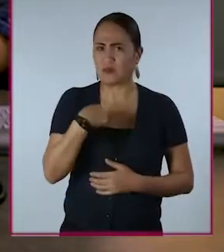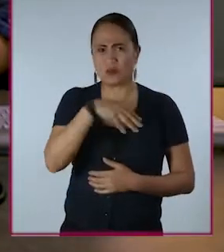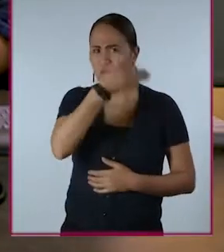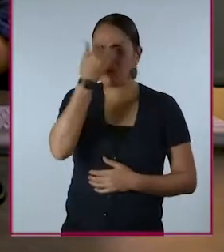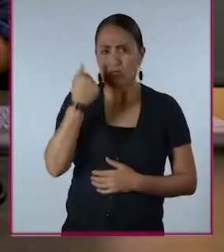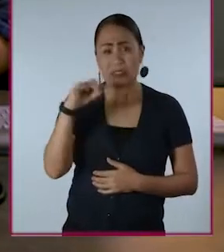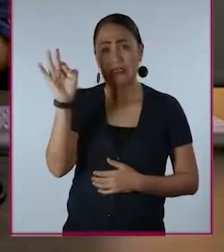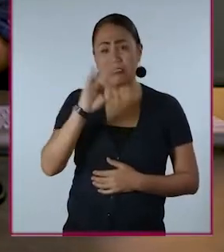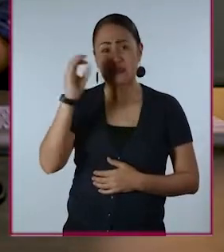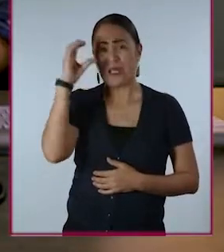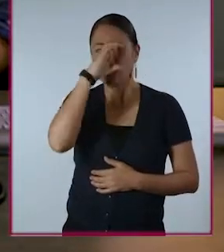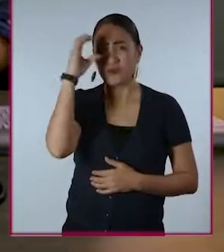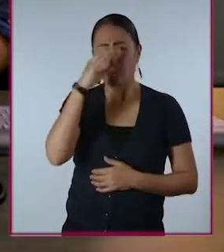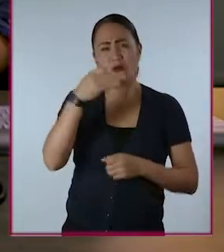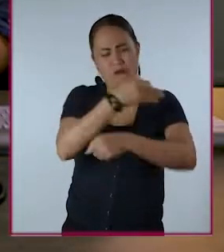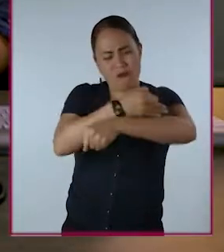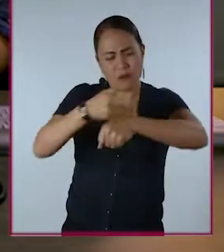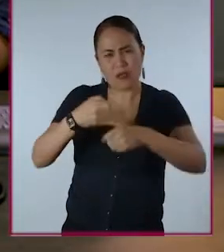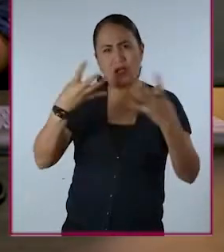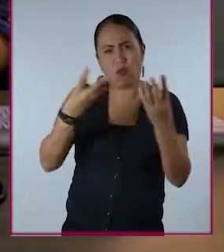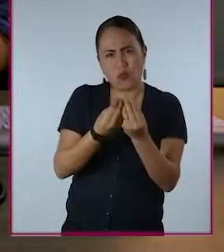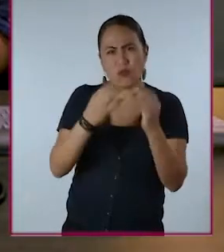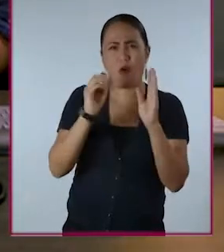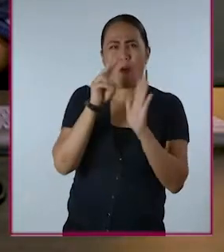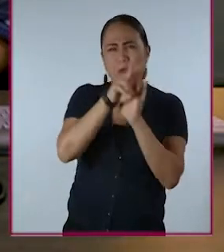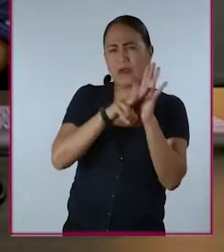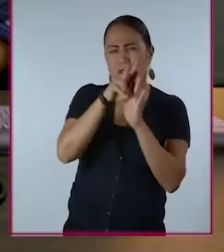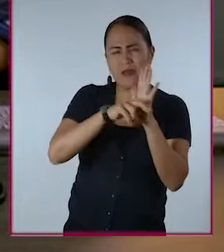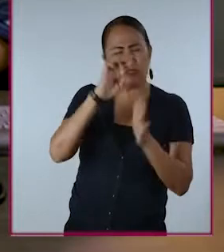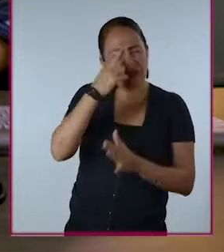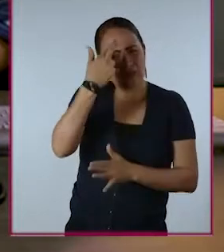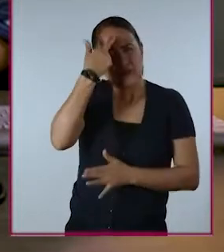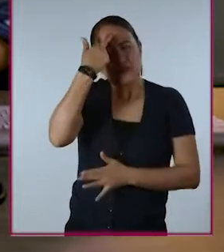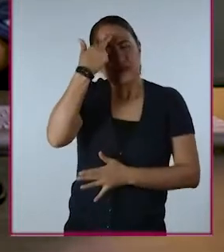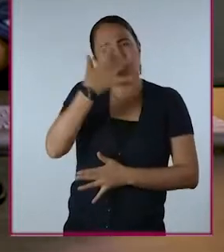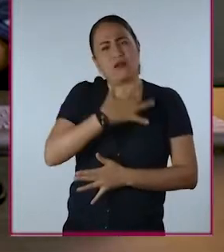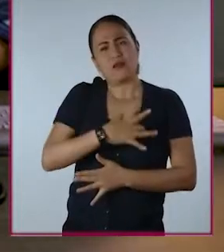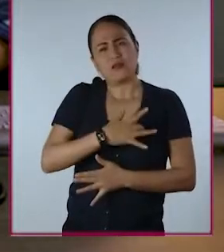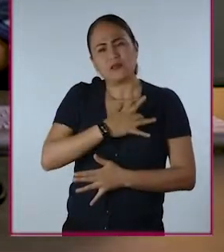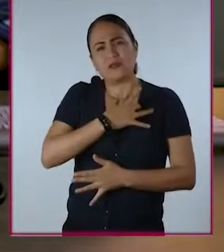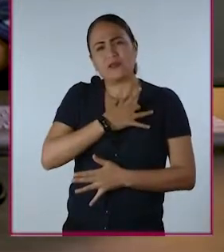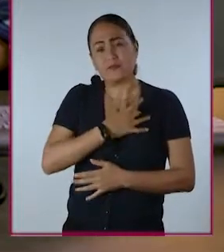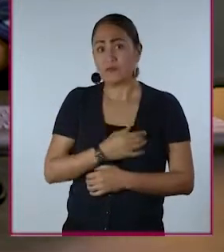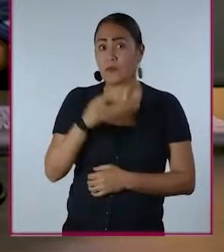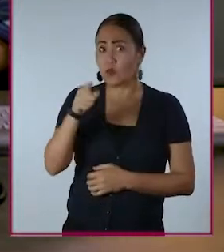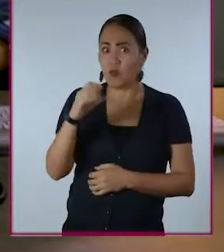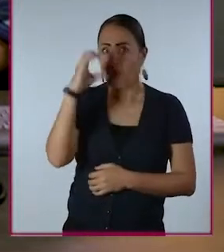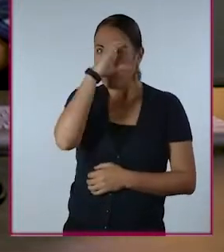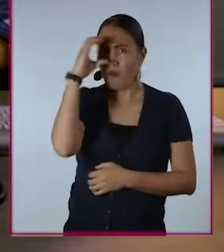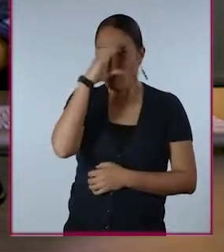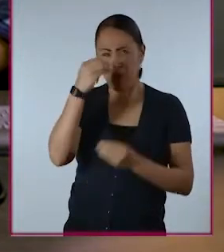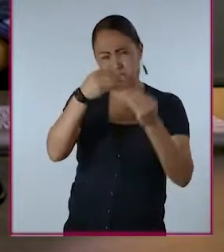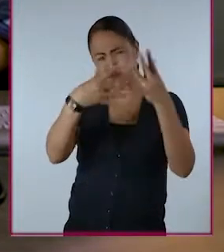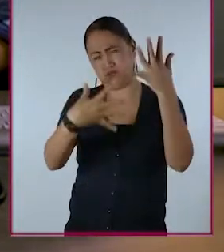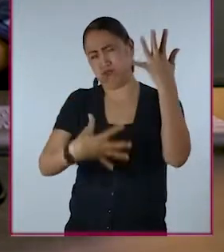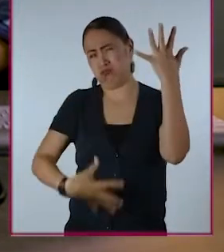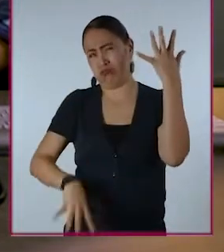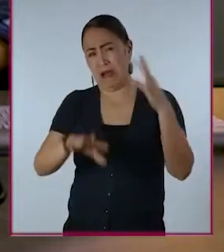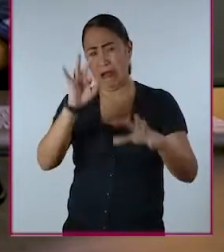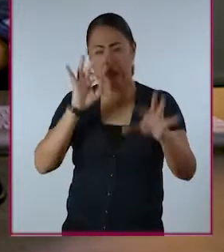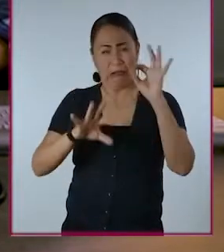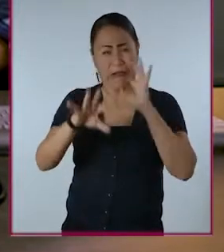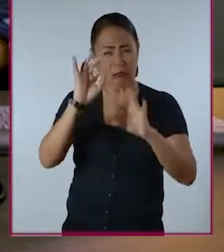Probablemente elegiría alguna foto familiar y un video que me provocara un gran recuerdo. Con la cantidad de fotos que tienes, realmente sería difícil tu